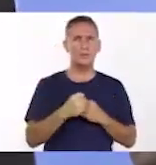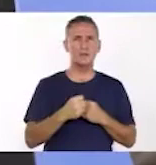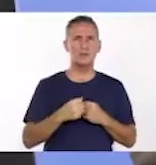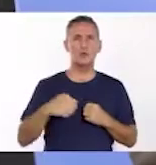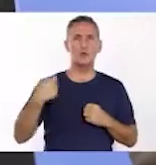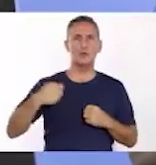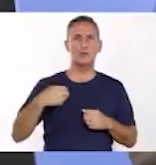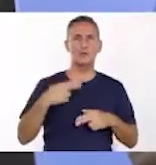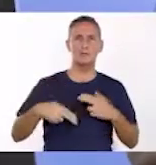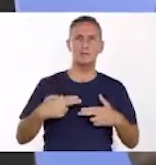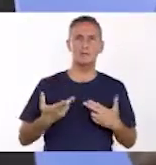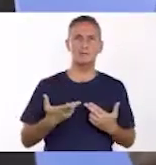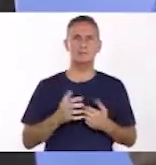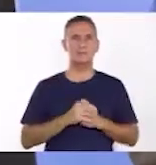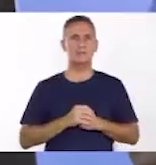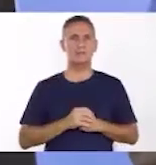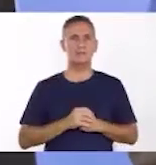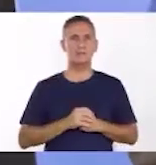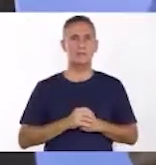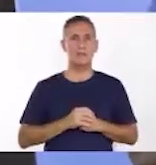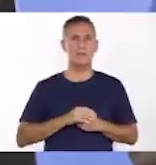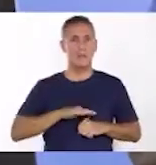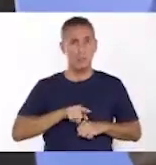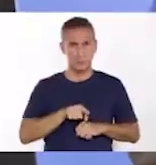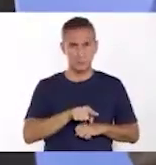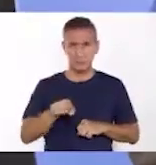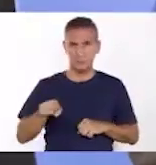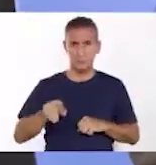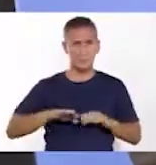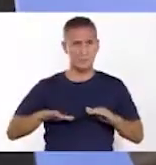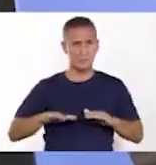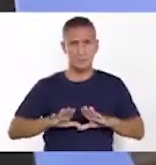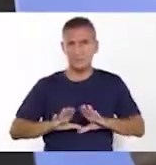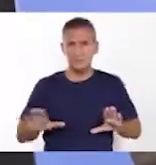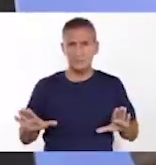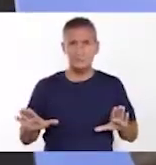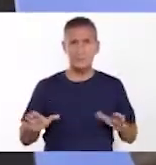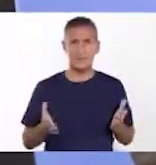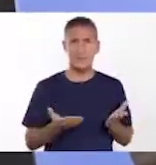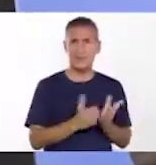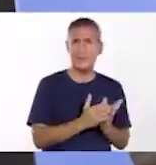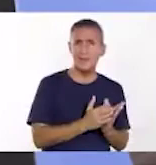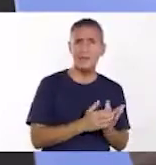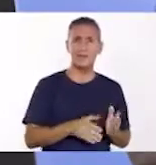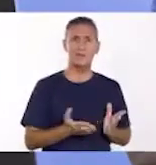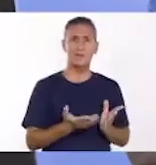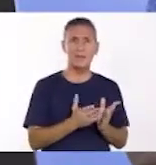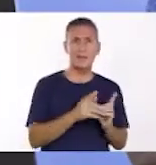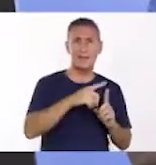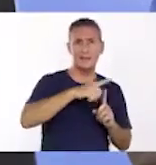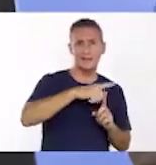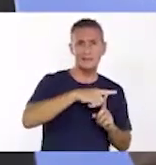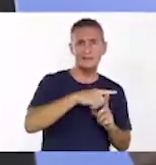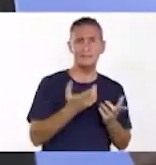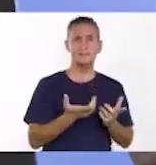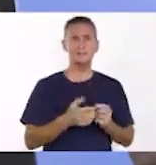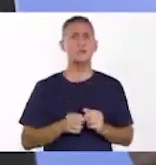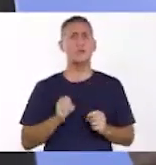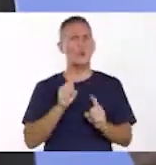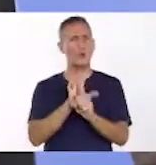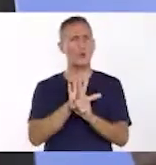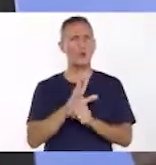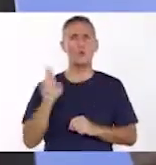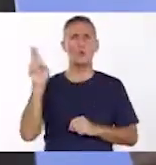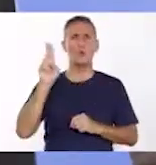hacer. ¿Ya tienen listos sus libretas? ¿El libro de texto? Pues comencemos como siempre con